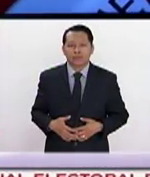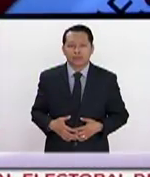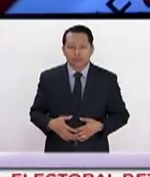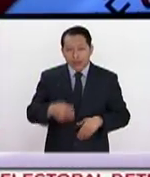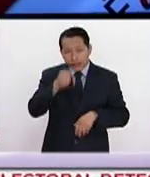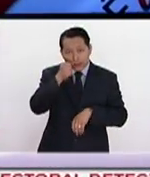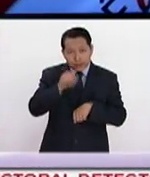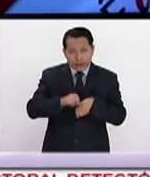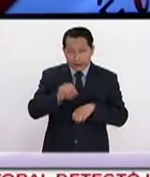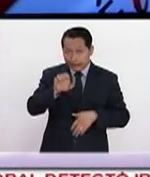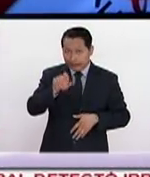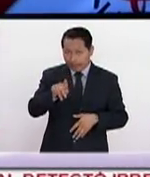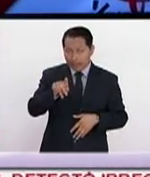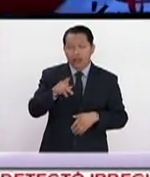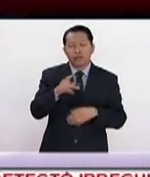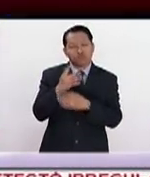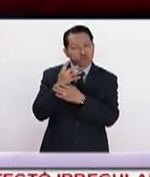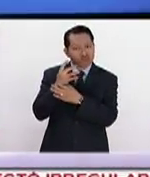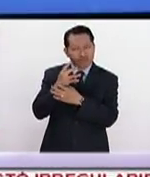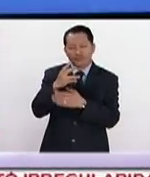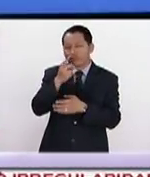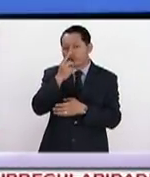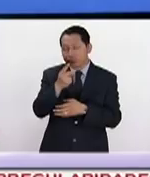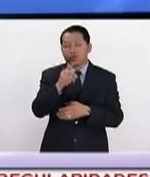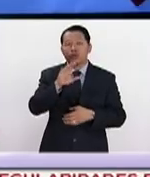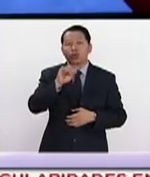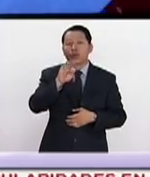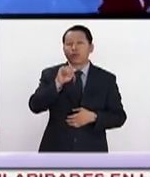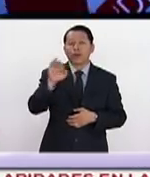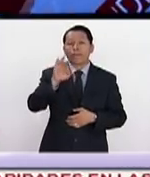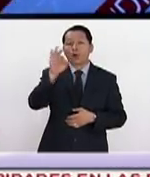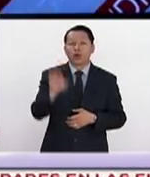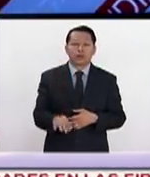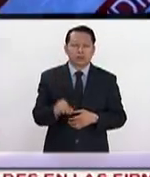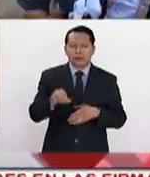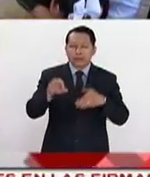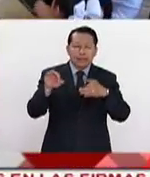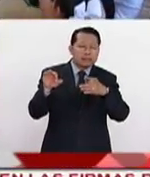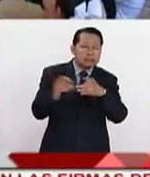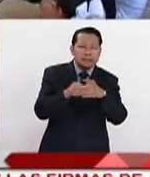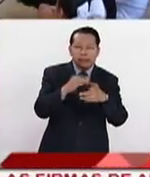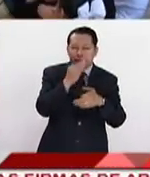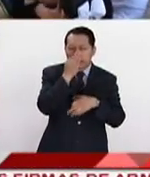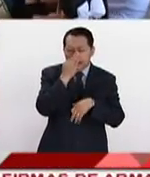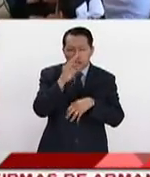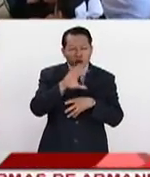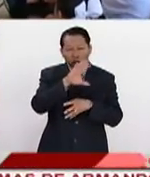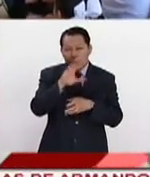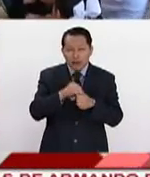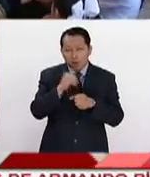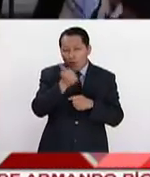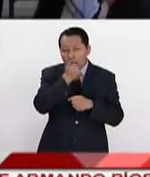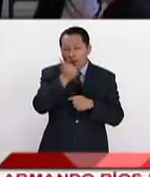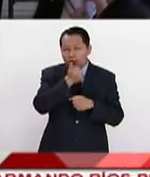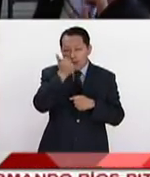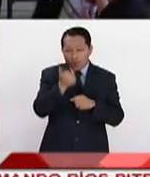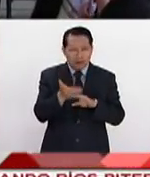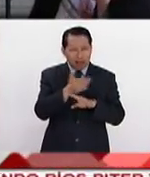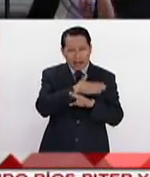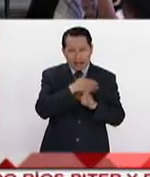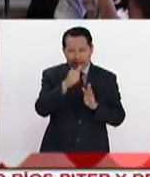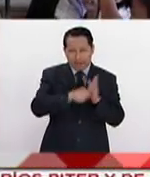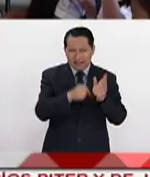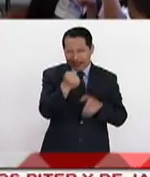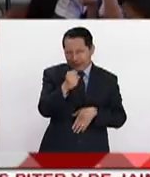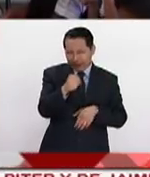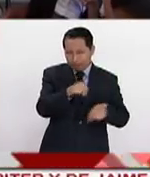La Secretaría de Educación Pública informó que el 99%, es decir, casi la totalidad de los alumnos afectados por los sismos de septiembre